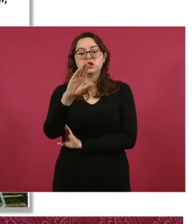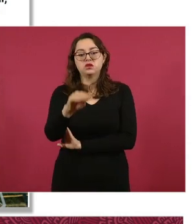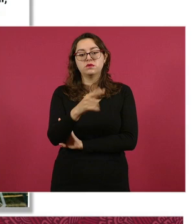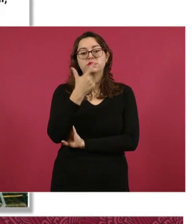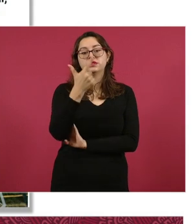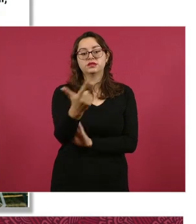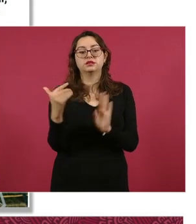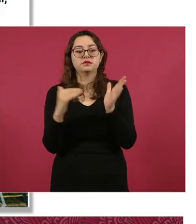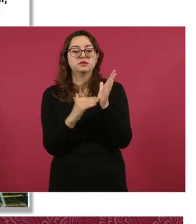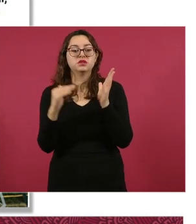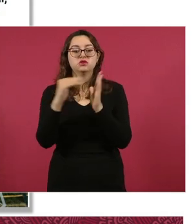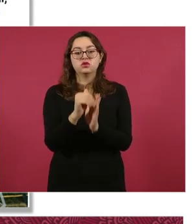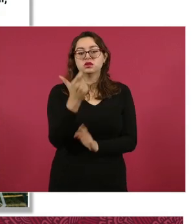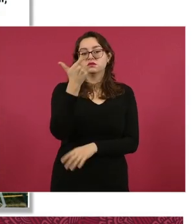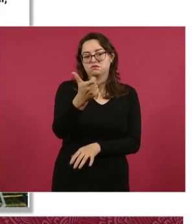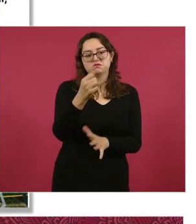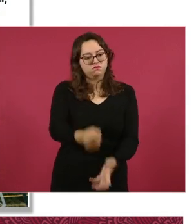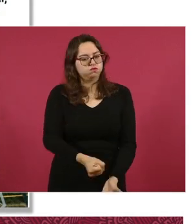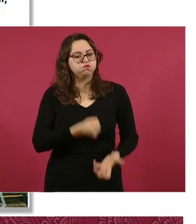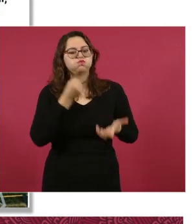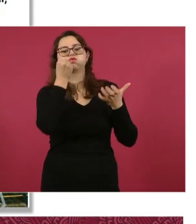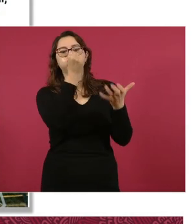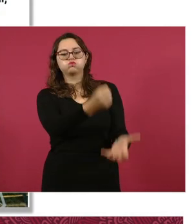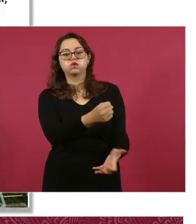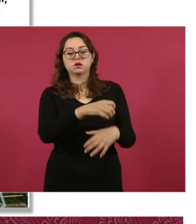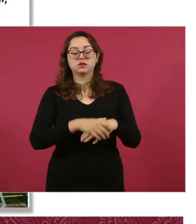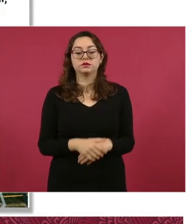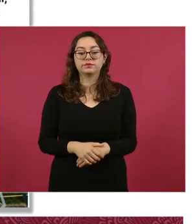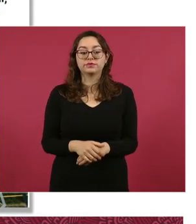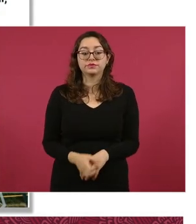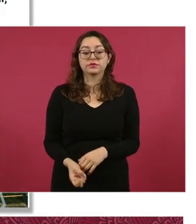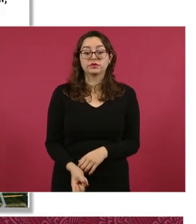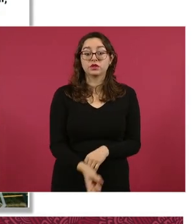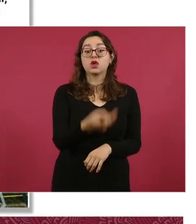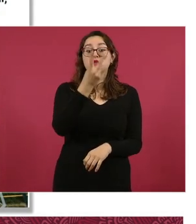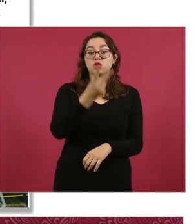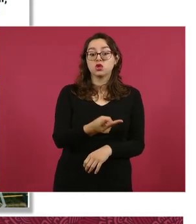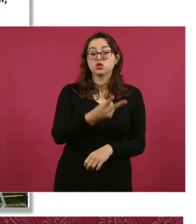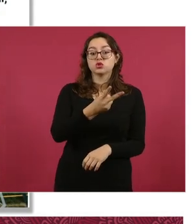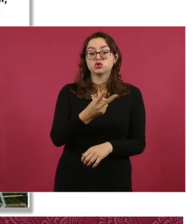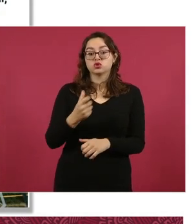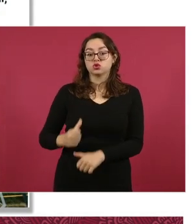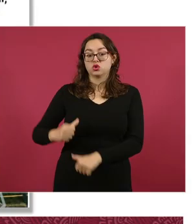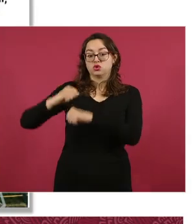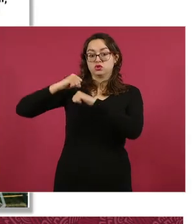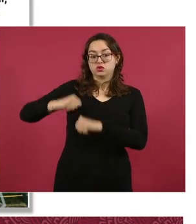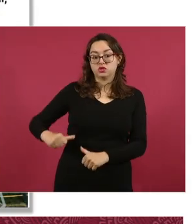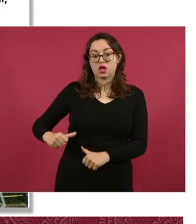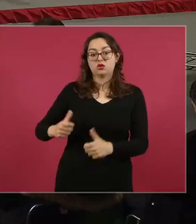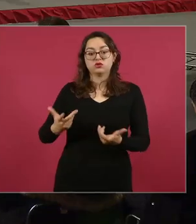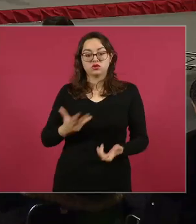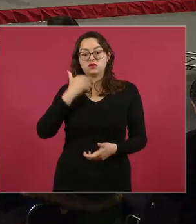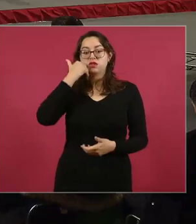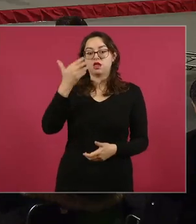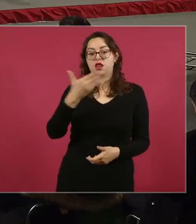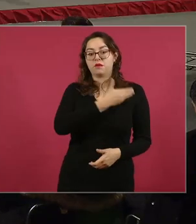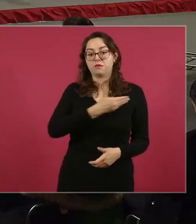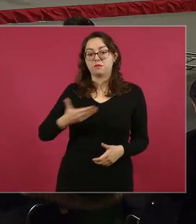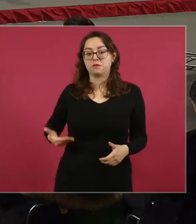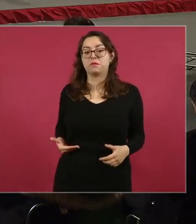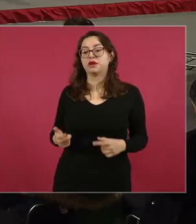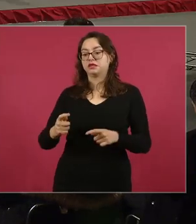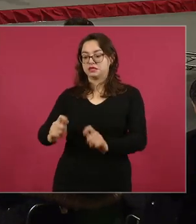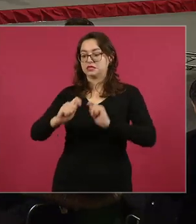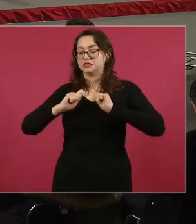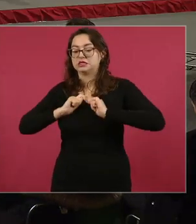1,097 millones de pesos. Los tres comisionados que aspiraban a presidir el INAI han sido señalados por pagar viajes